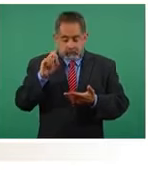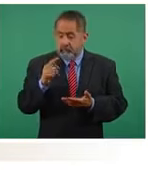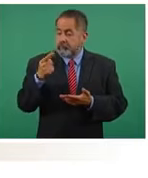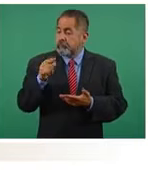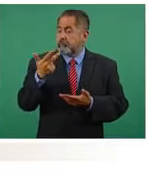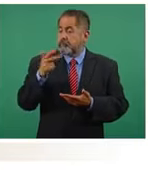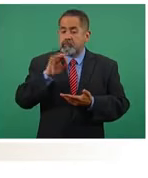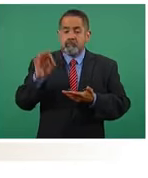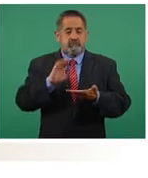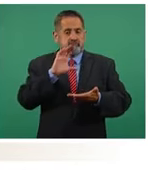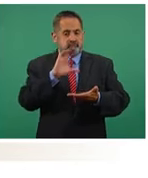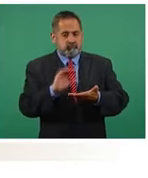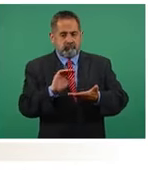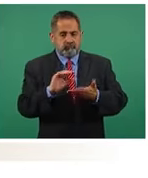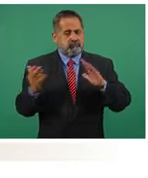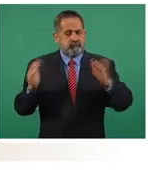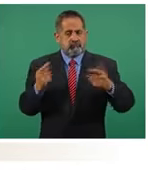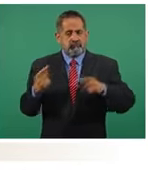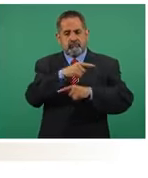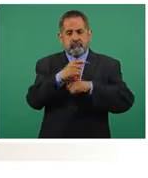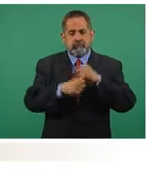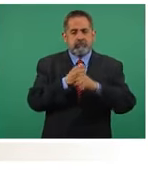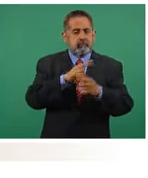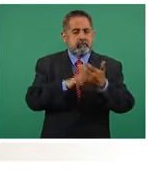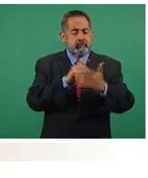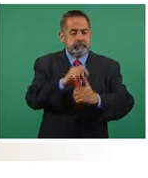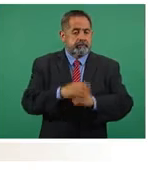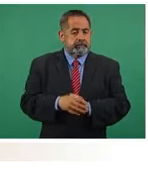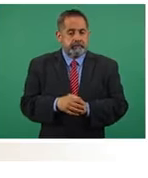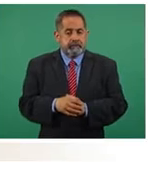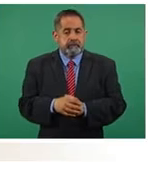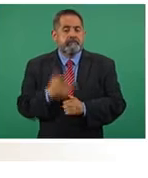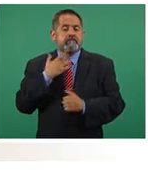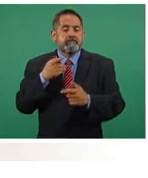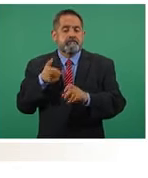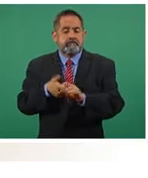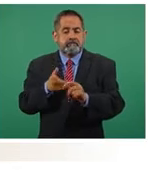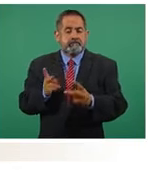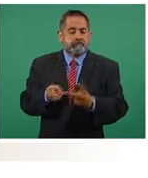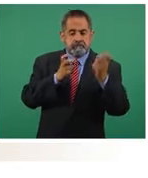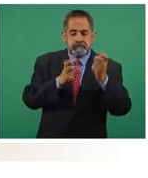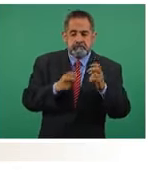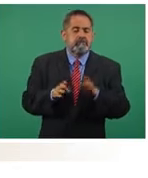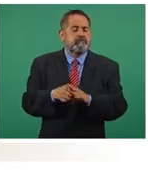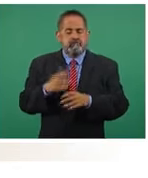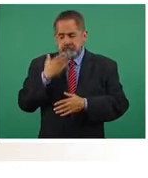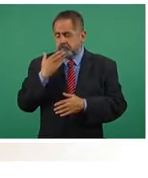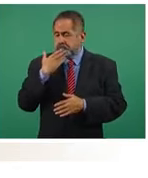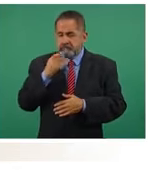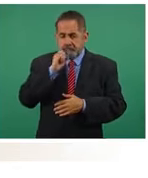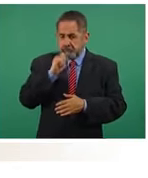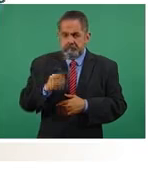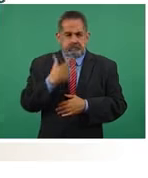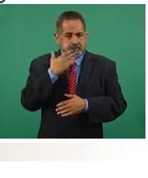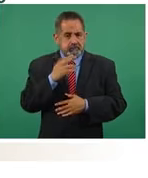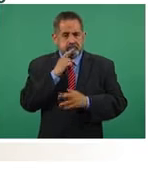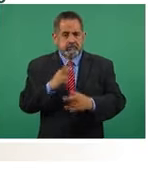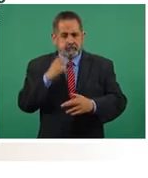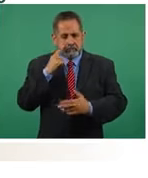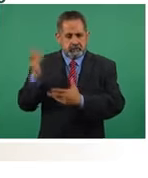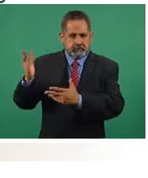secuestro respecto a 2020. En robo de hidrocarburos hemos tenido resultados importantes. En